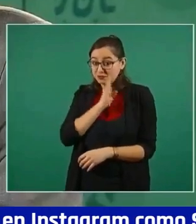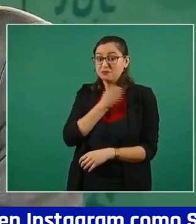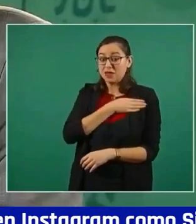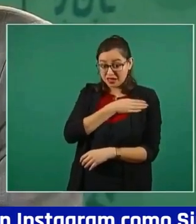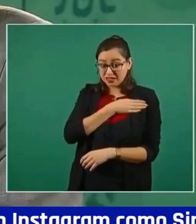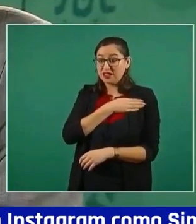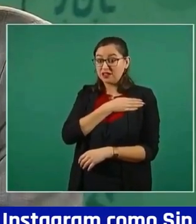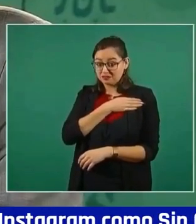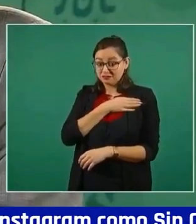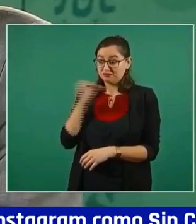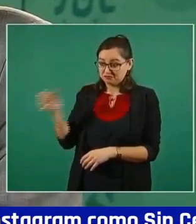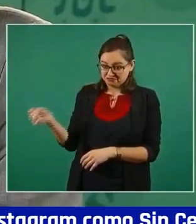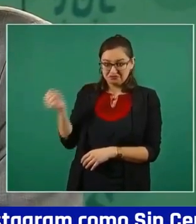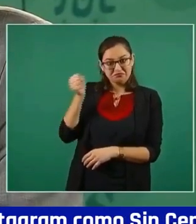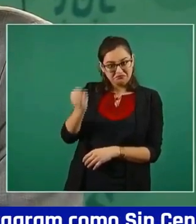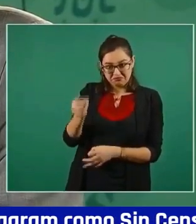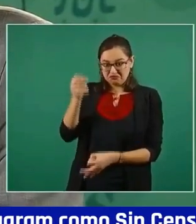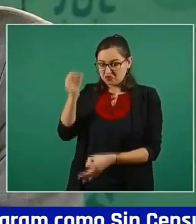a Cuauhtémoc.